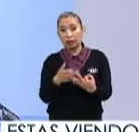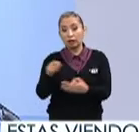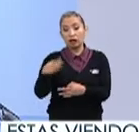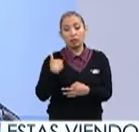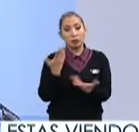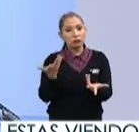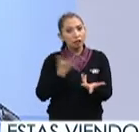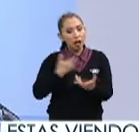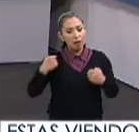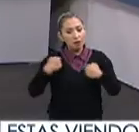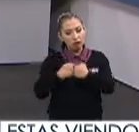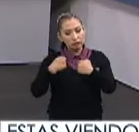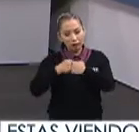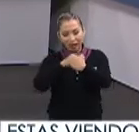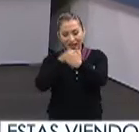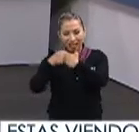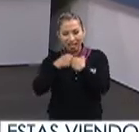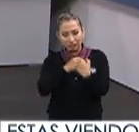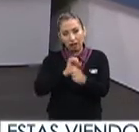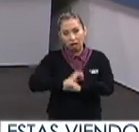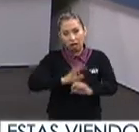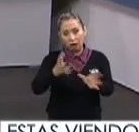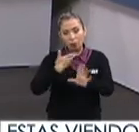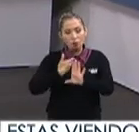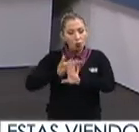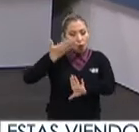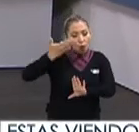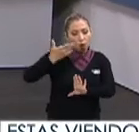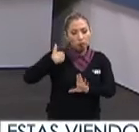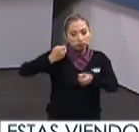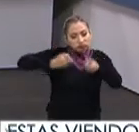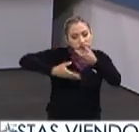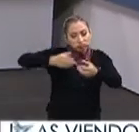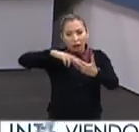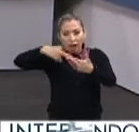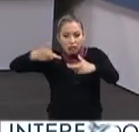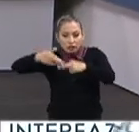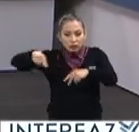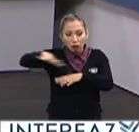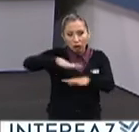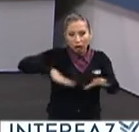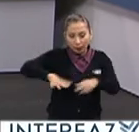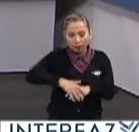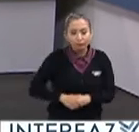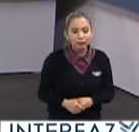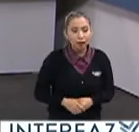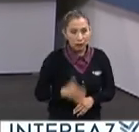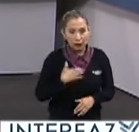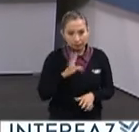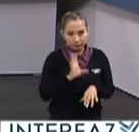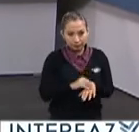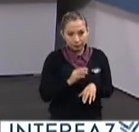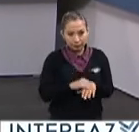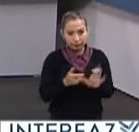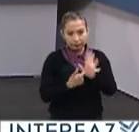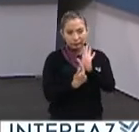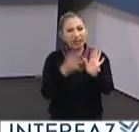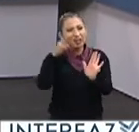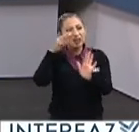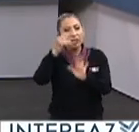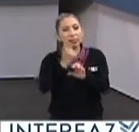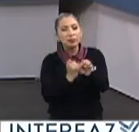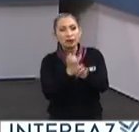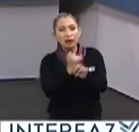pues, comparten fronteras y que tienen obviamente mucha interrelación con ellos en todos los ámbitos. Pues si me lo permites, Elis, vamos a ver